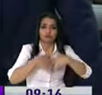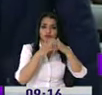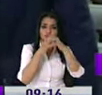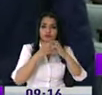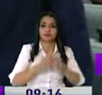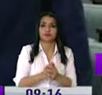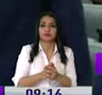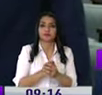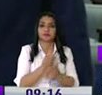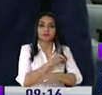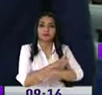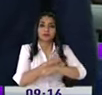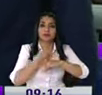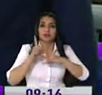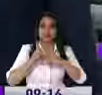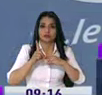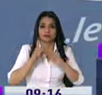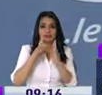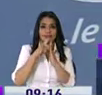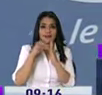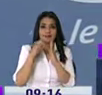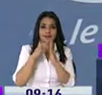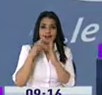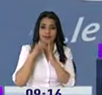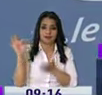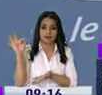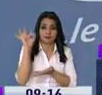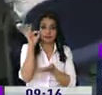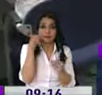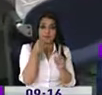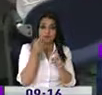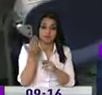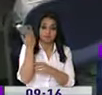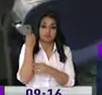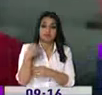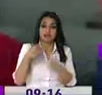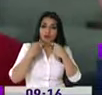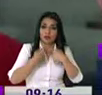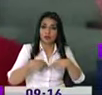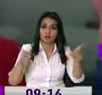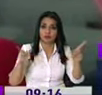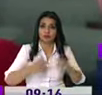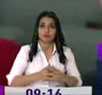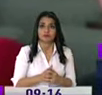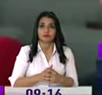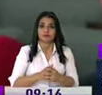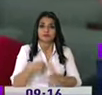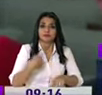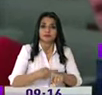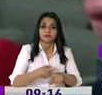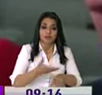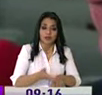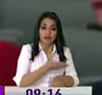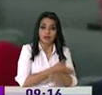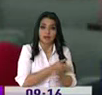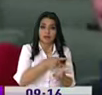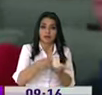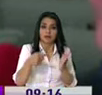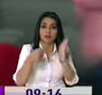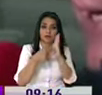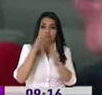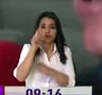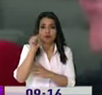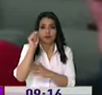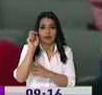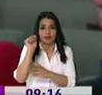lo hizo el director del Servicio de Rentas Internas, Leonardo Orlando, el pasado miércoles. En materia específica del anticipo del impuesto a la renta, el sector